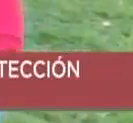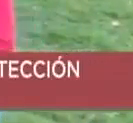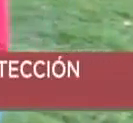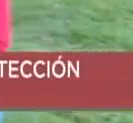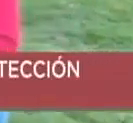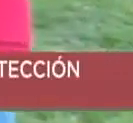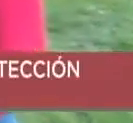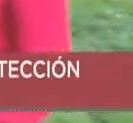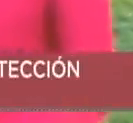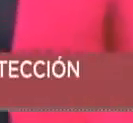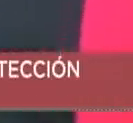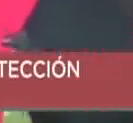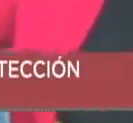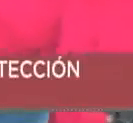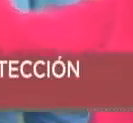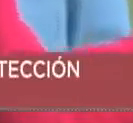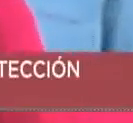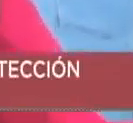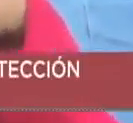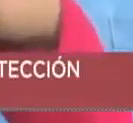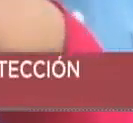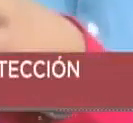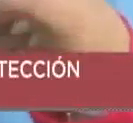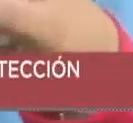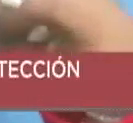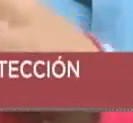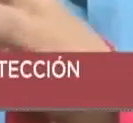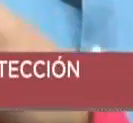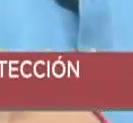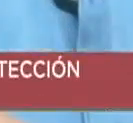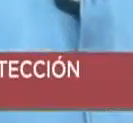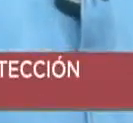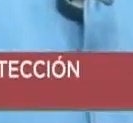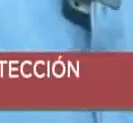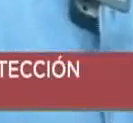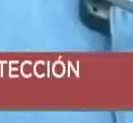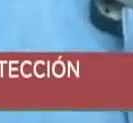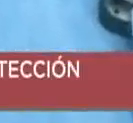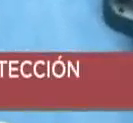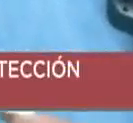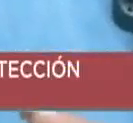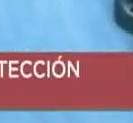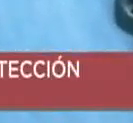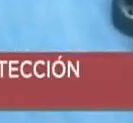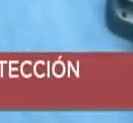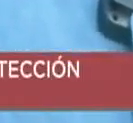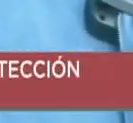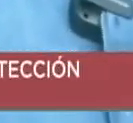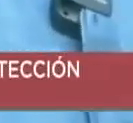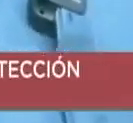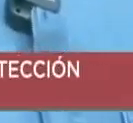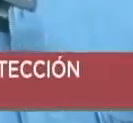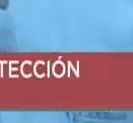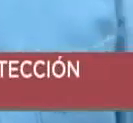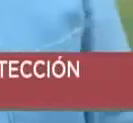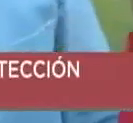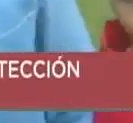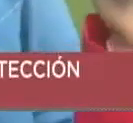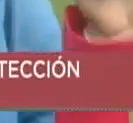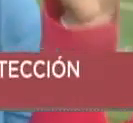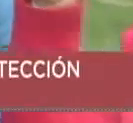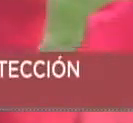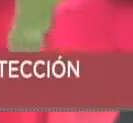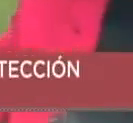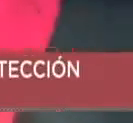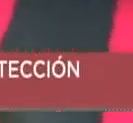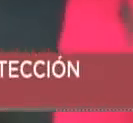entrevista, muchachos, fue aquí. Mírenla tan bonita, arroba 360 en directo, arroba Jordana Chacón. ¿Su cuenta, ministro? Arroba Josué Lorca.